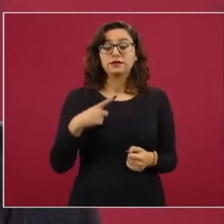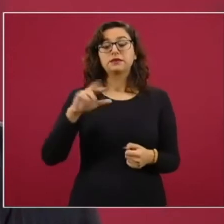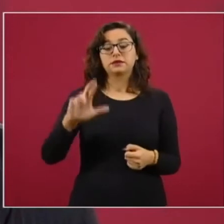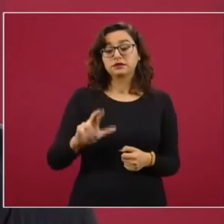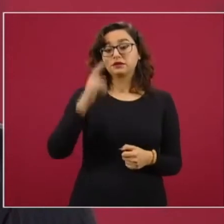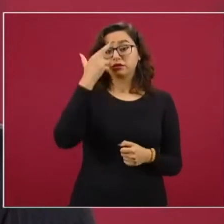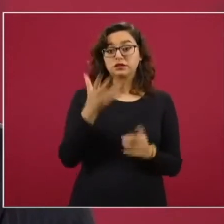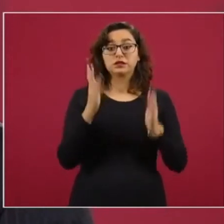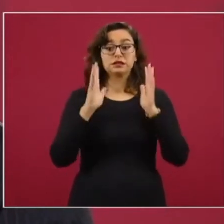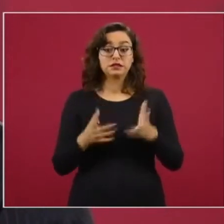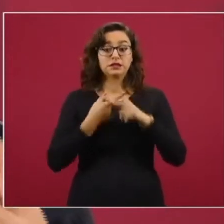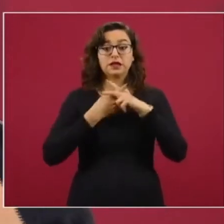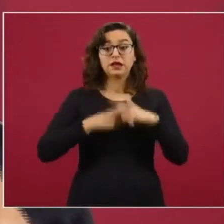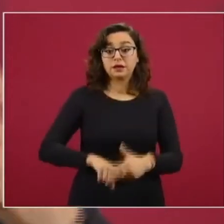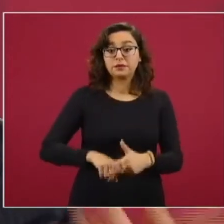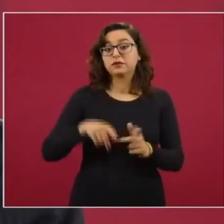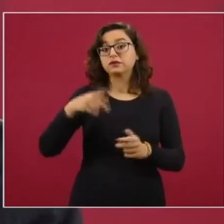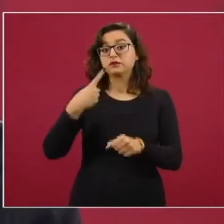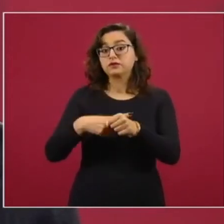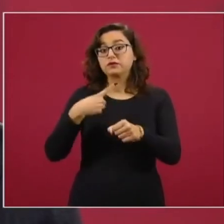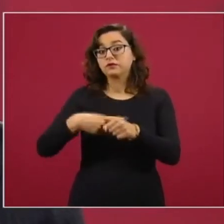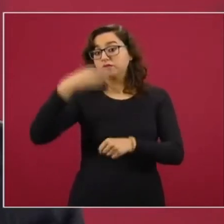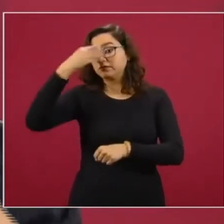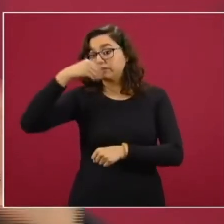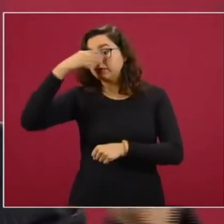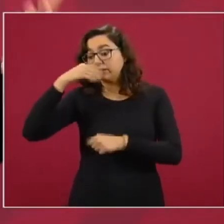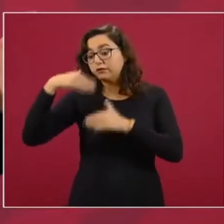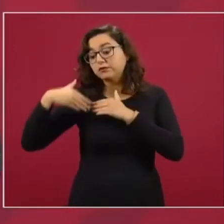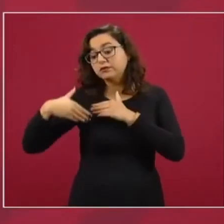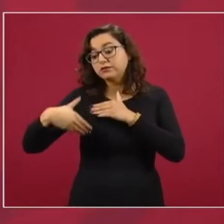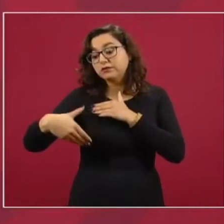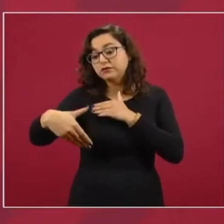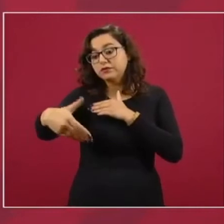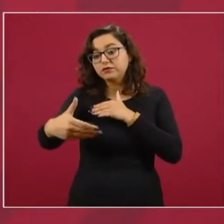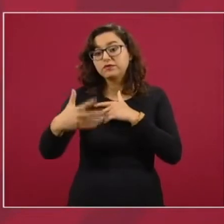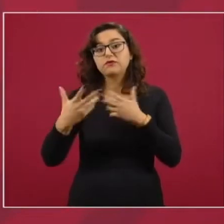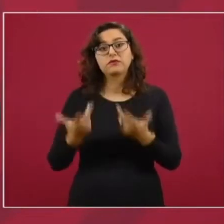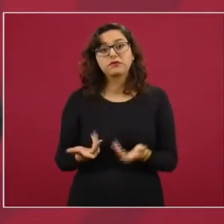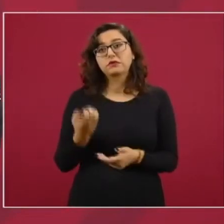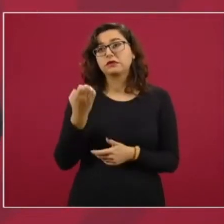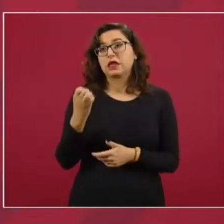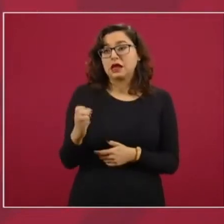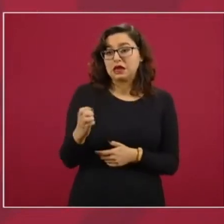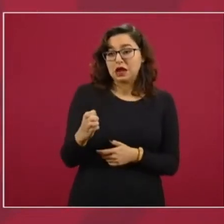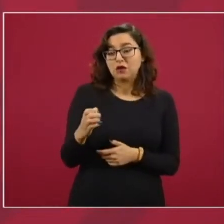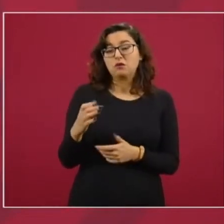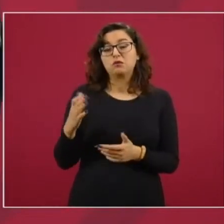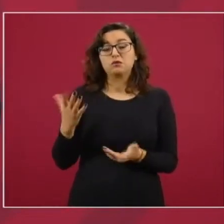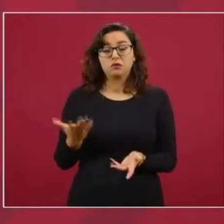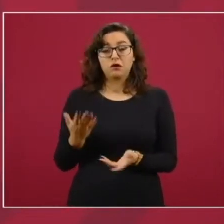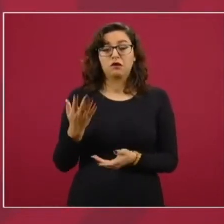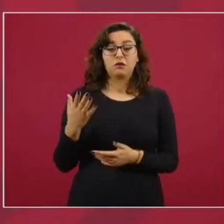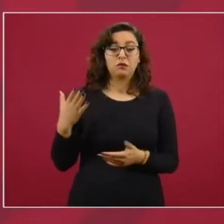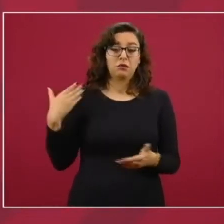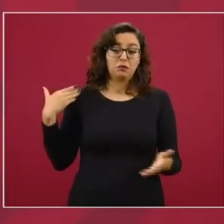la temporada de influenza y que durante los siguientes meses, al menos hasta enero, vamos a tener un incremento